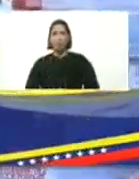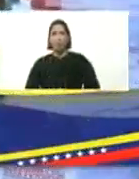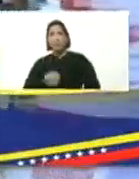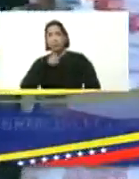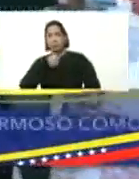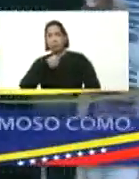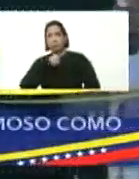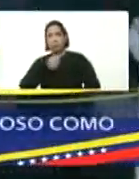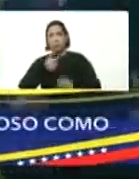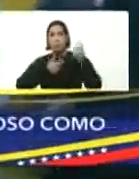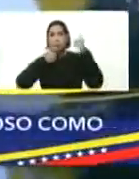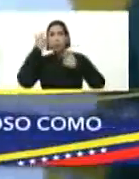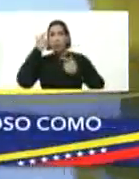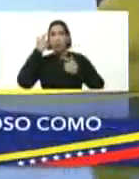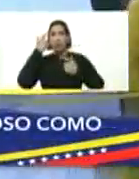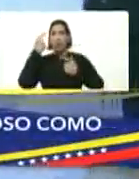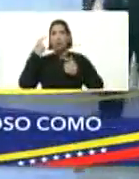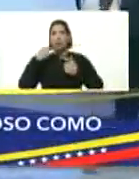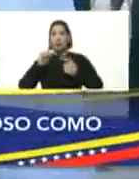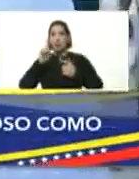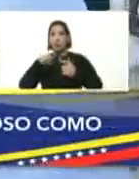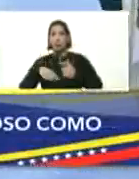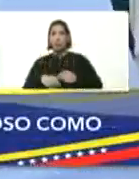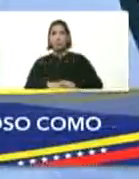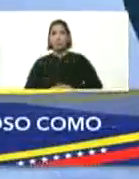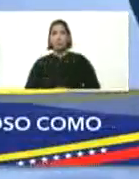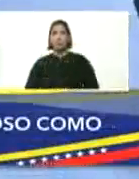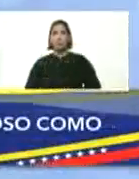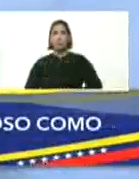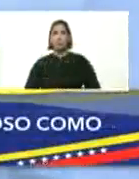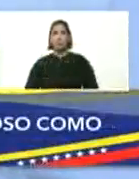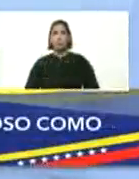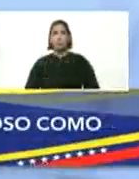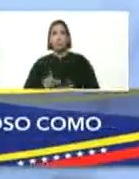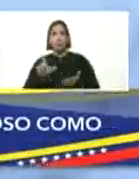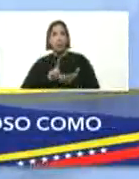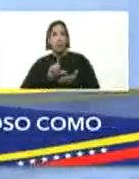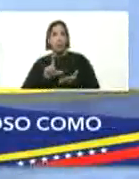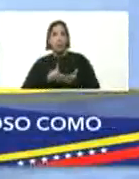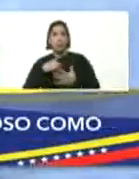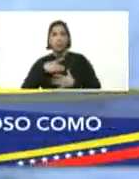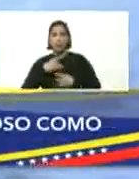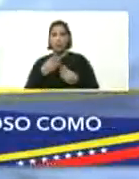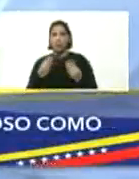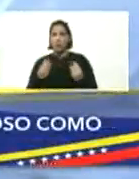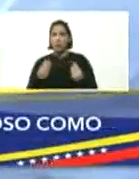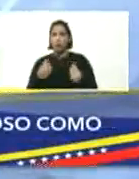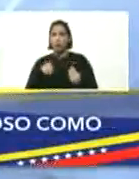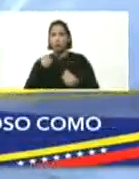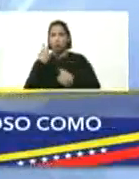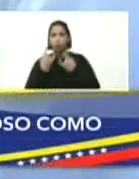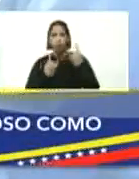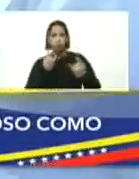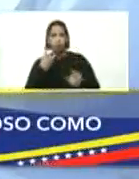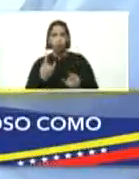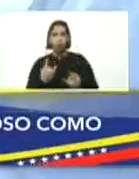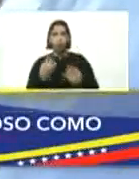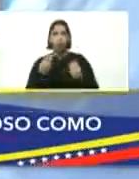Entrevistas al comandante Chávez. Bueno, y aquí tenemos, este libro me interesa mucho porque soy gran admirador de Carlos